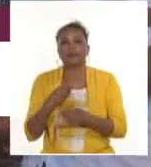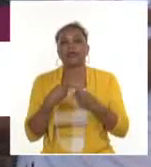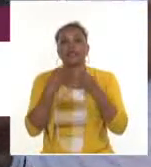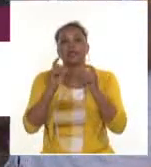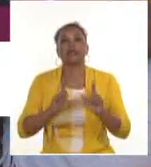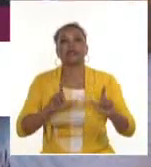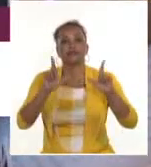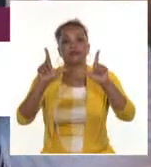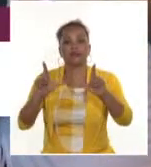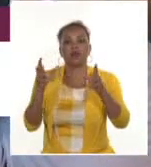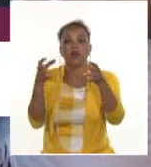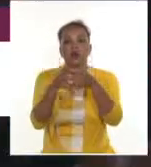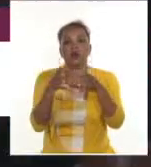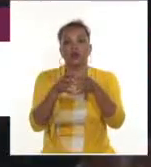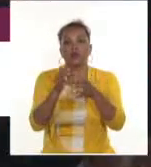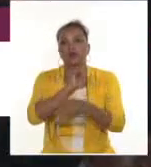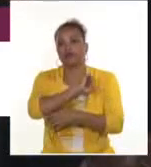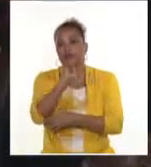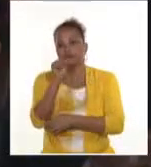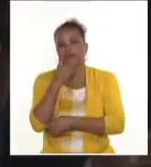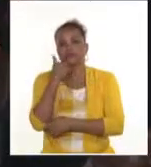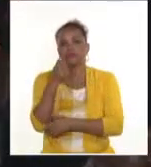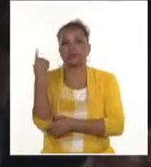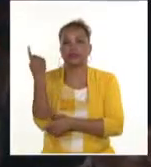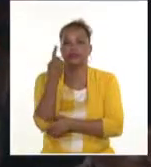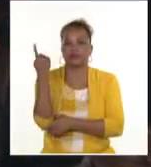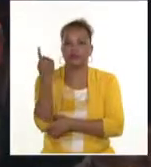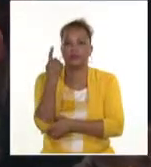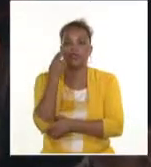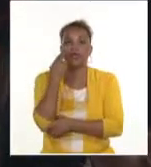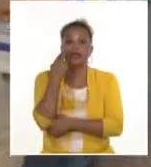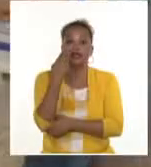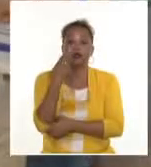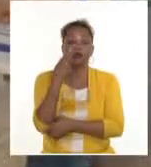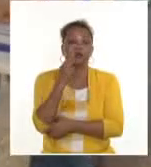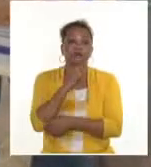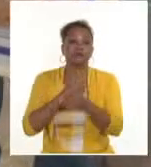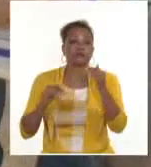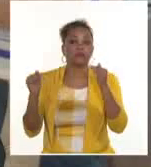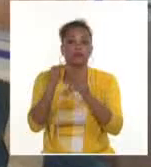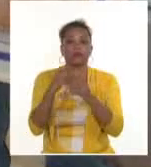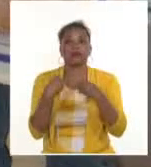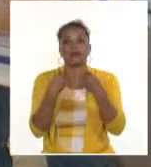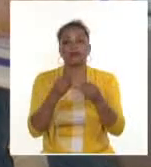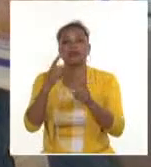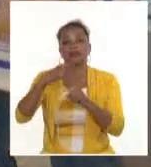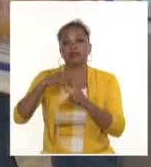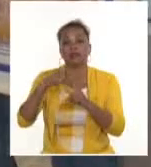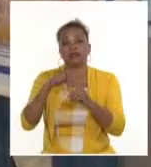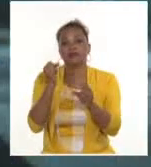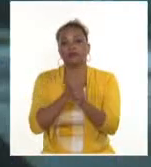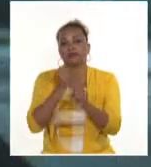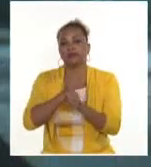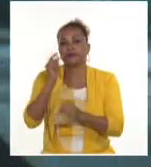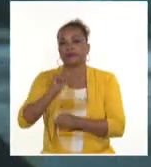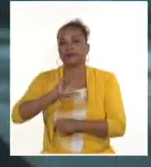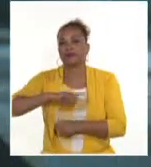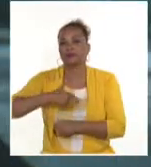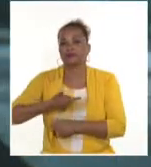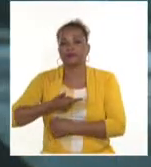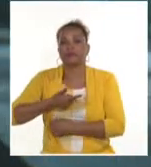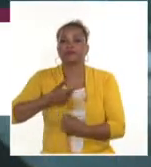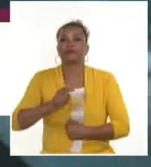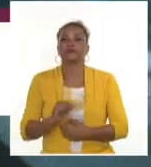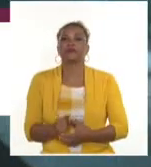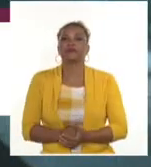de colectivo distinguido nacional máximo reconocimiento que otorga el sindicato nacional de trabajadores de la cultura la gran plaza